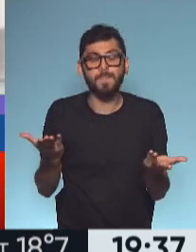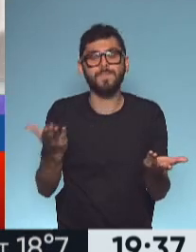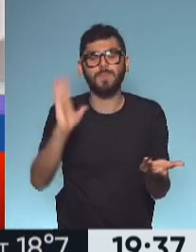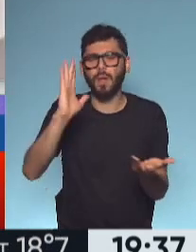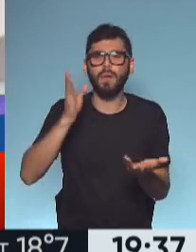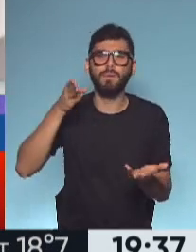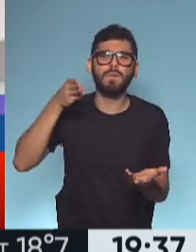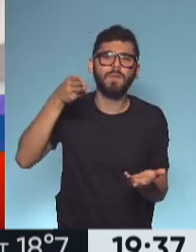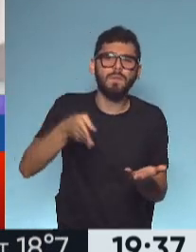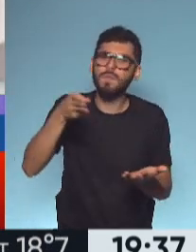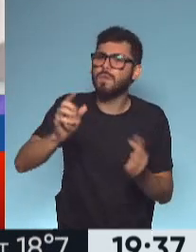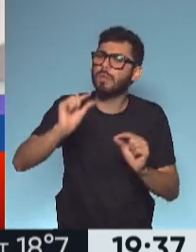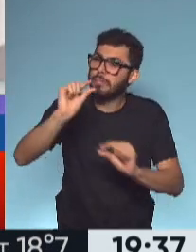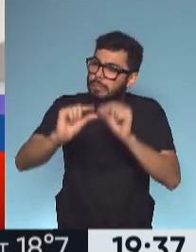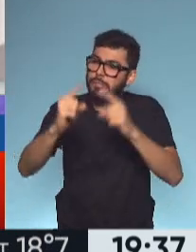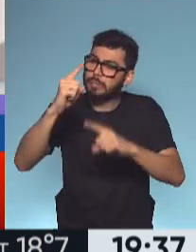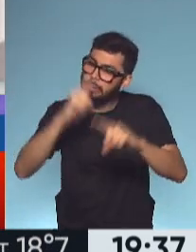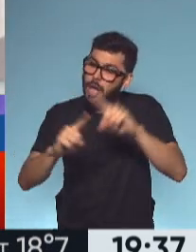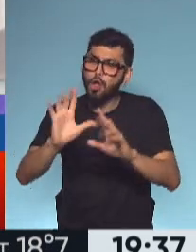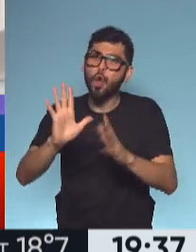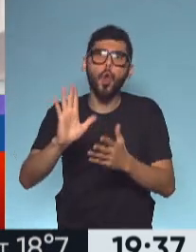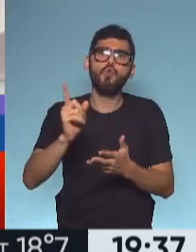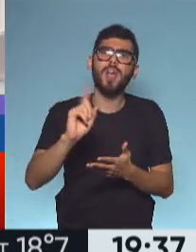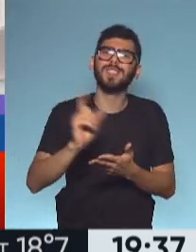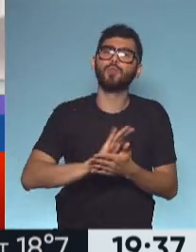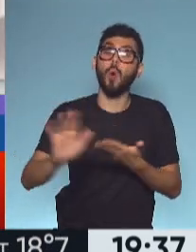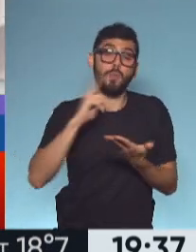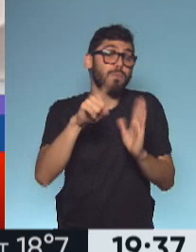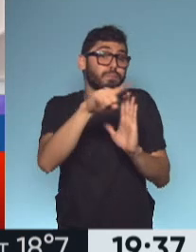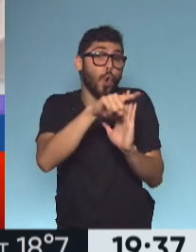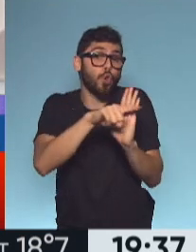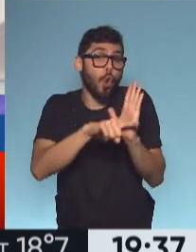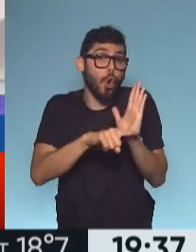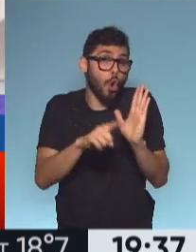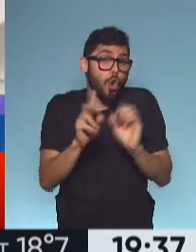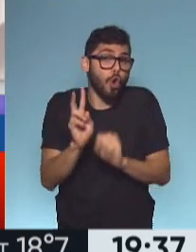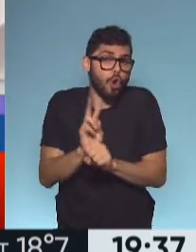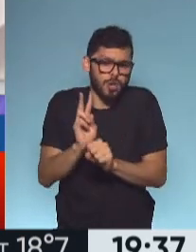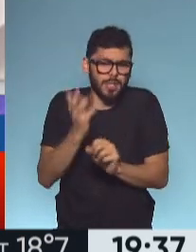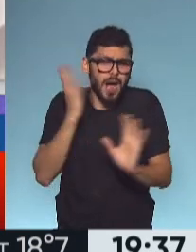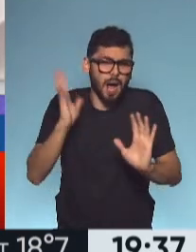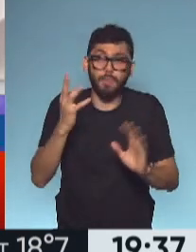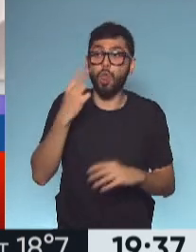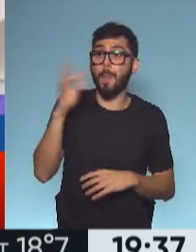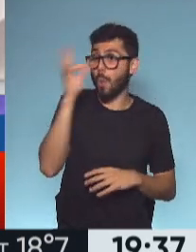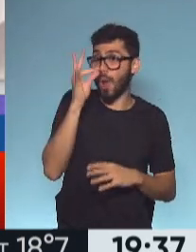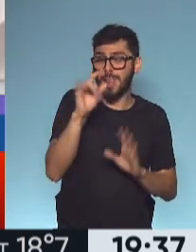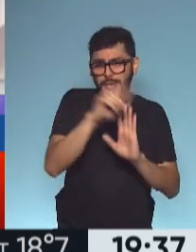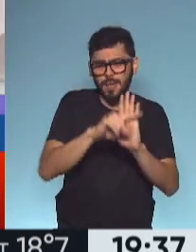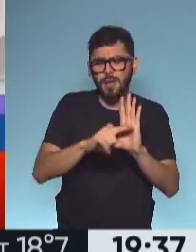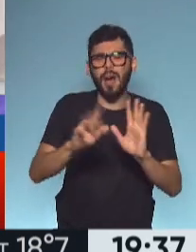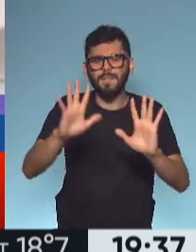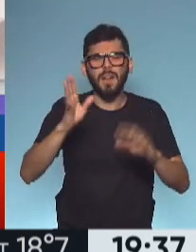nuevo para los protocolos que nosotros hemos desarrollado, al punto que se ha aplicado durante el 2020. ¿Qué quiere decir la